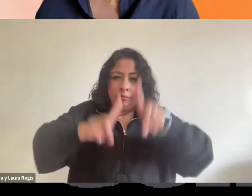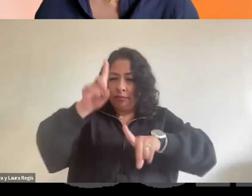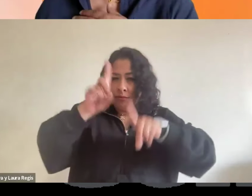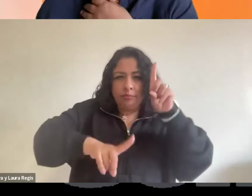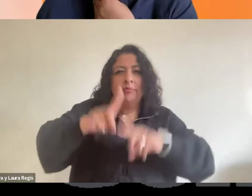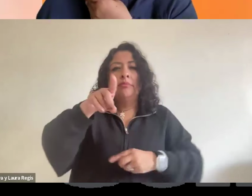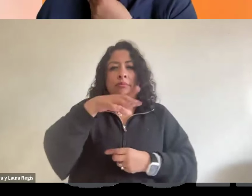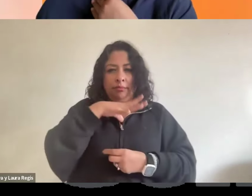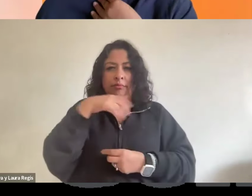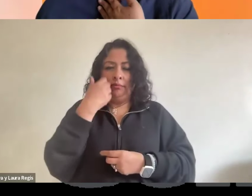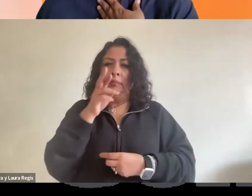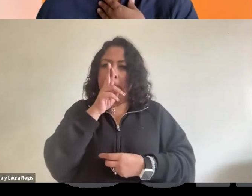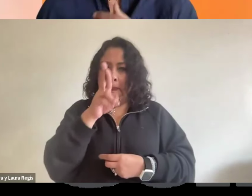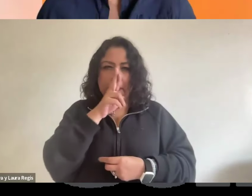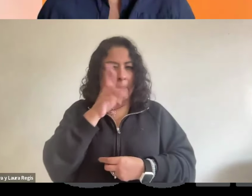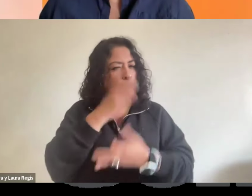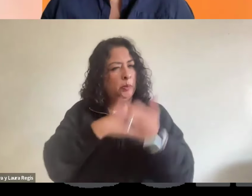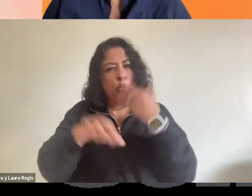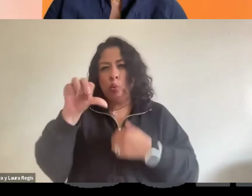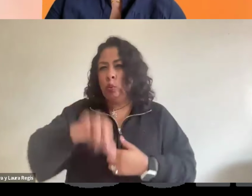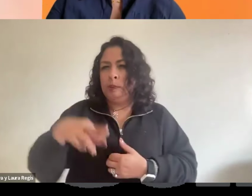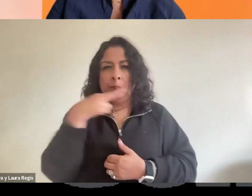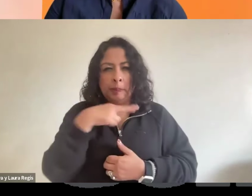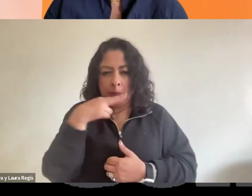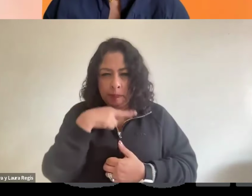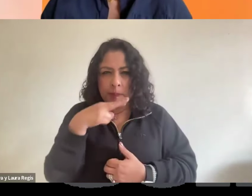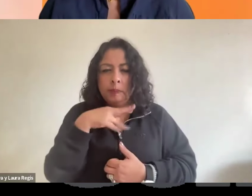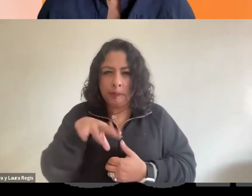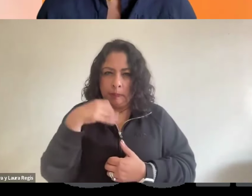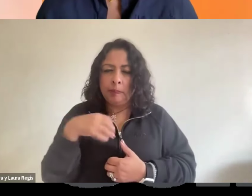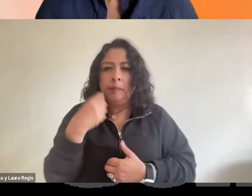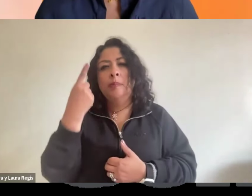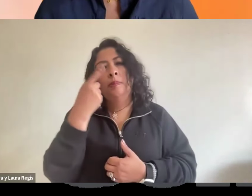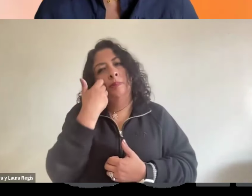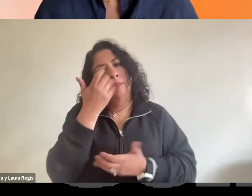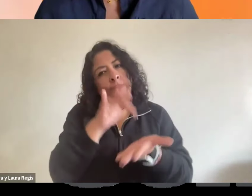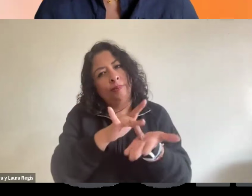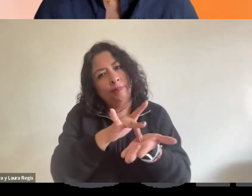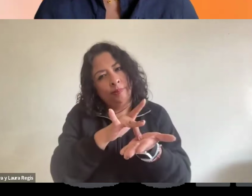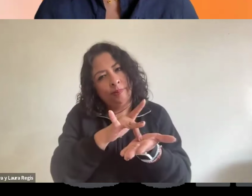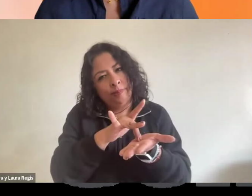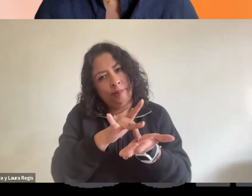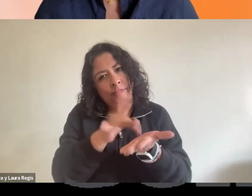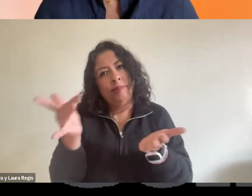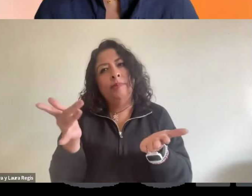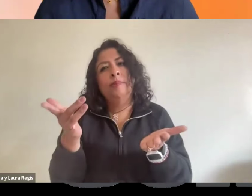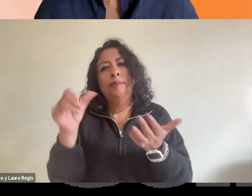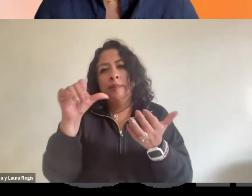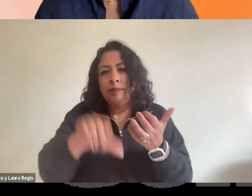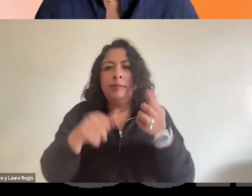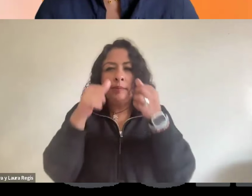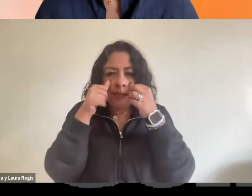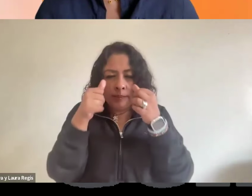tengan. Vamos a tratar de contestarlas todas lo antes posible. Y les agradecemos su